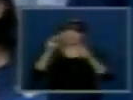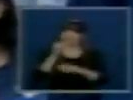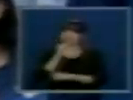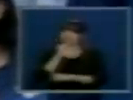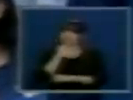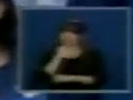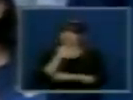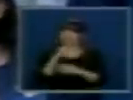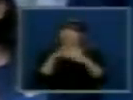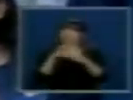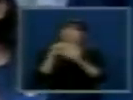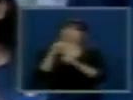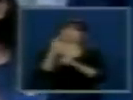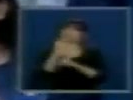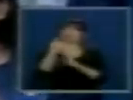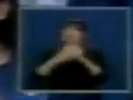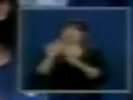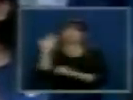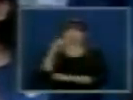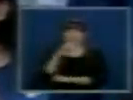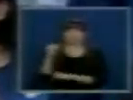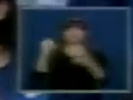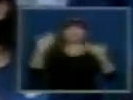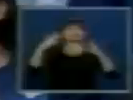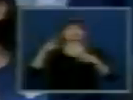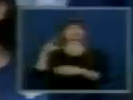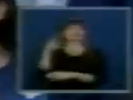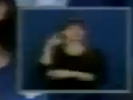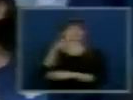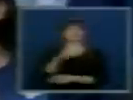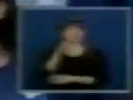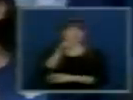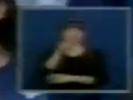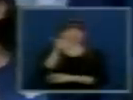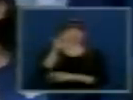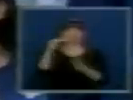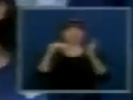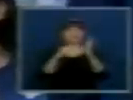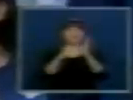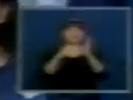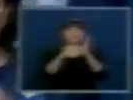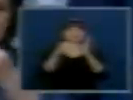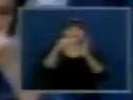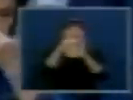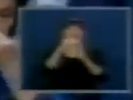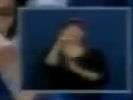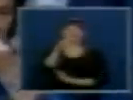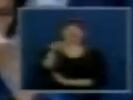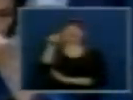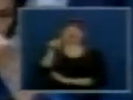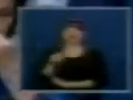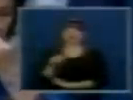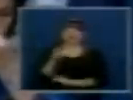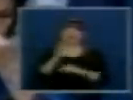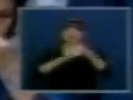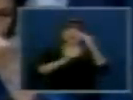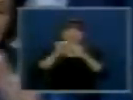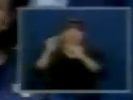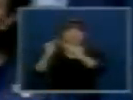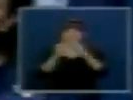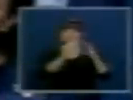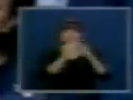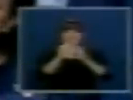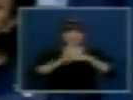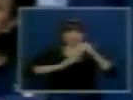social, en los últimos meses ya hemos invertido 28 mil millones de colones en la construcción de viviendas e